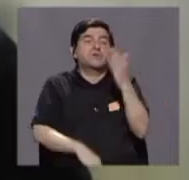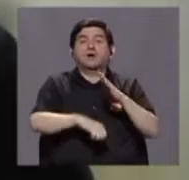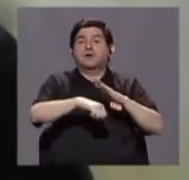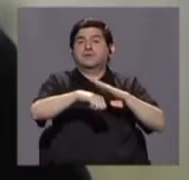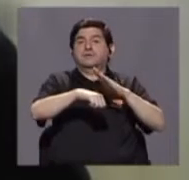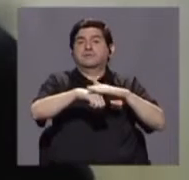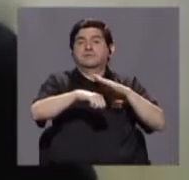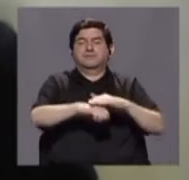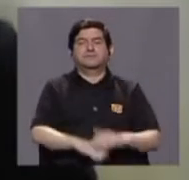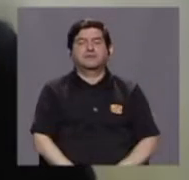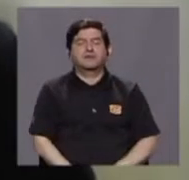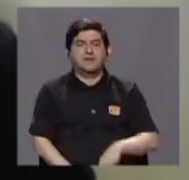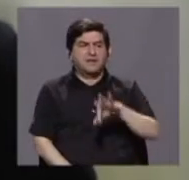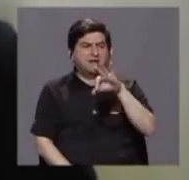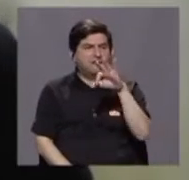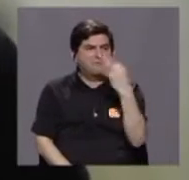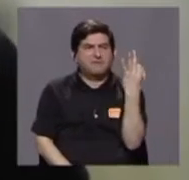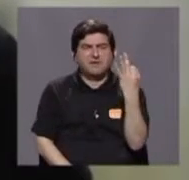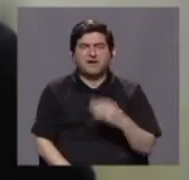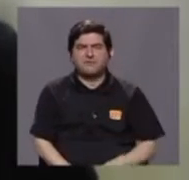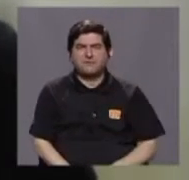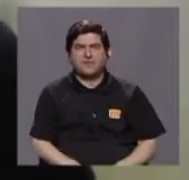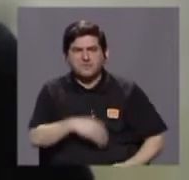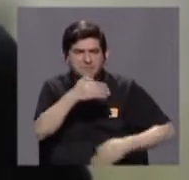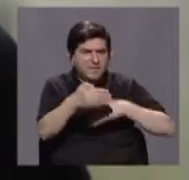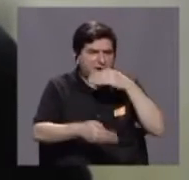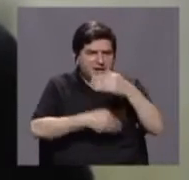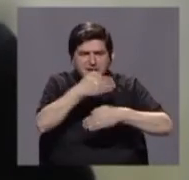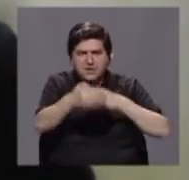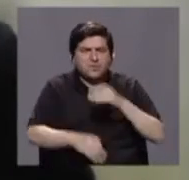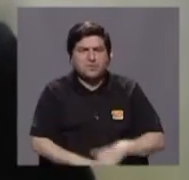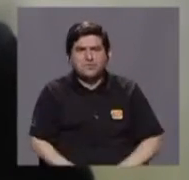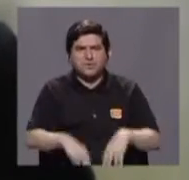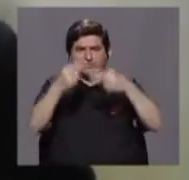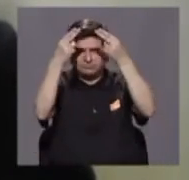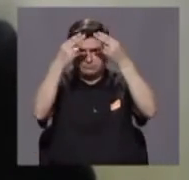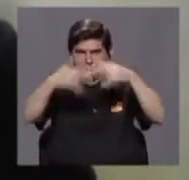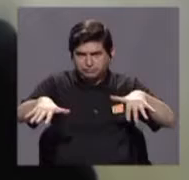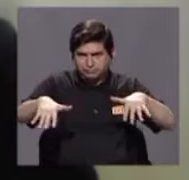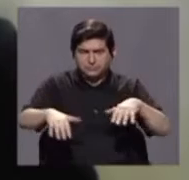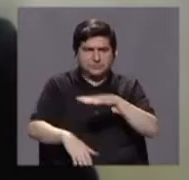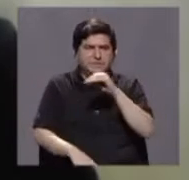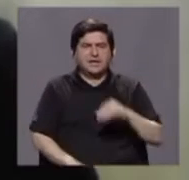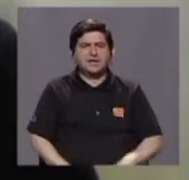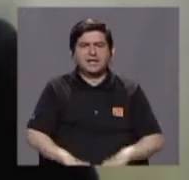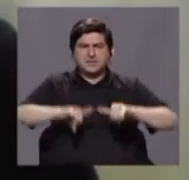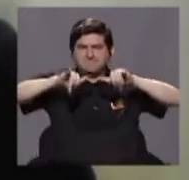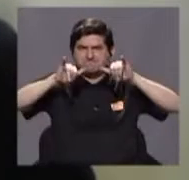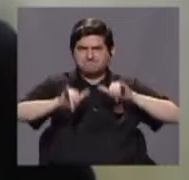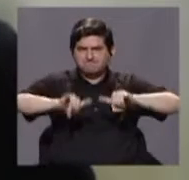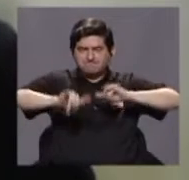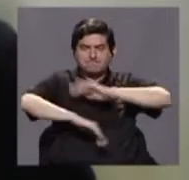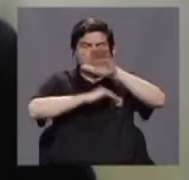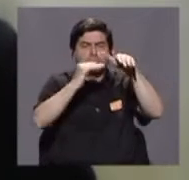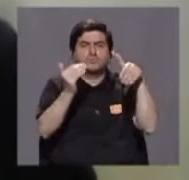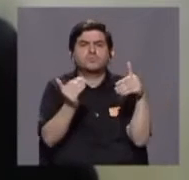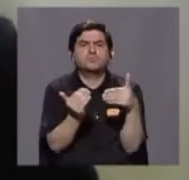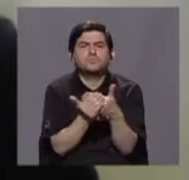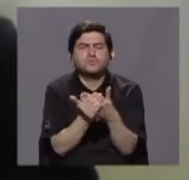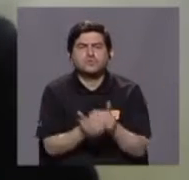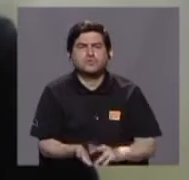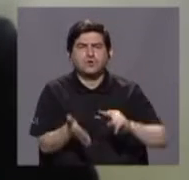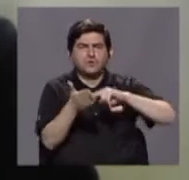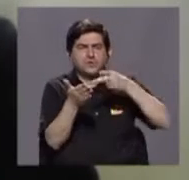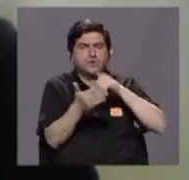permitir, por la vía de digitalización y de sostenibilidad, todo lo que son